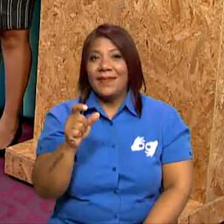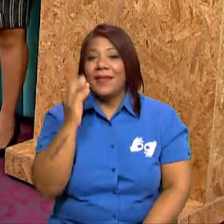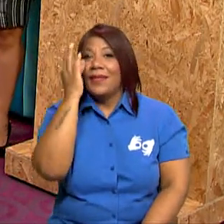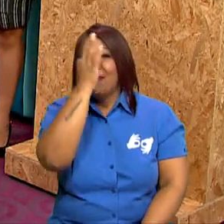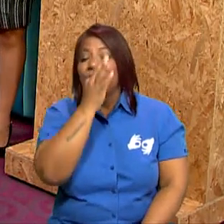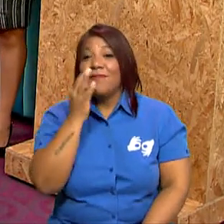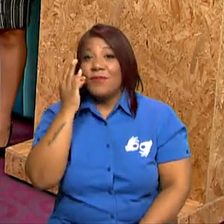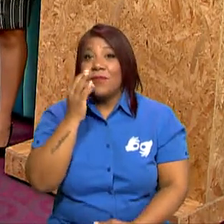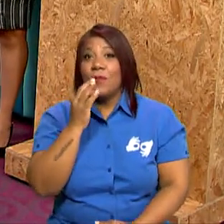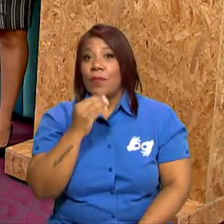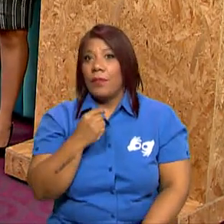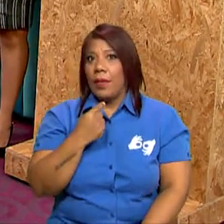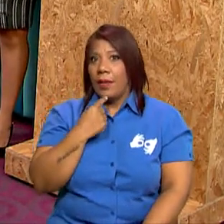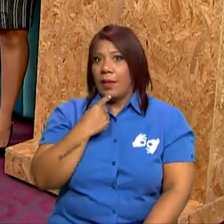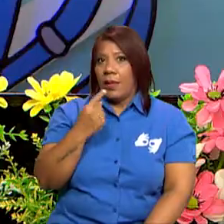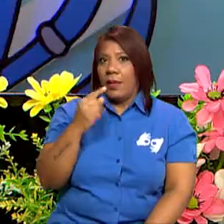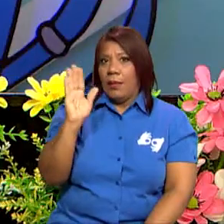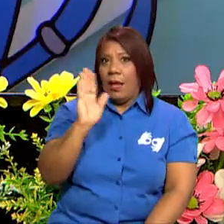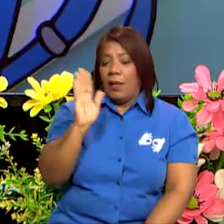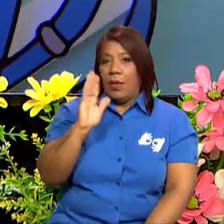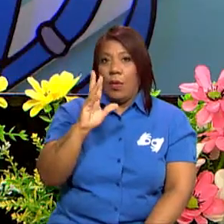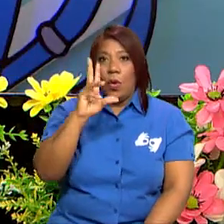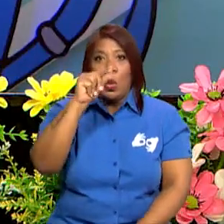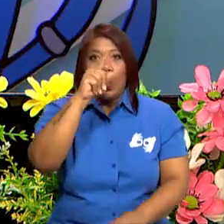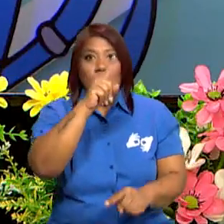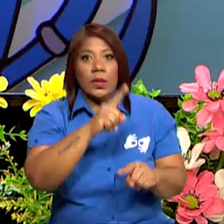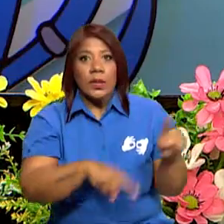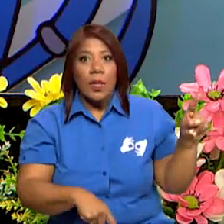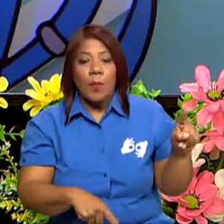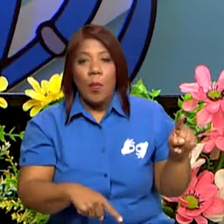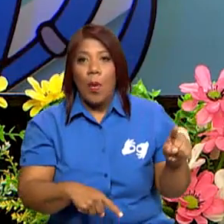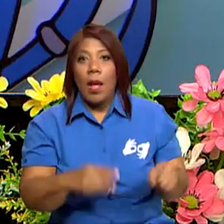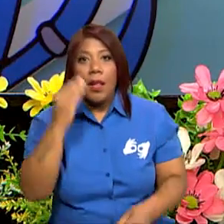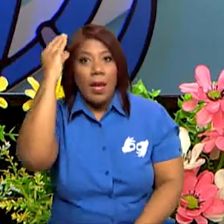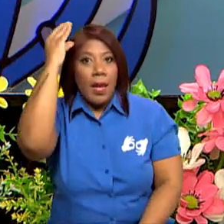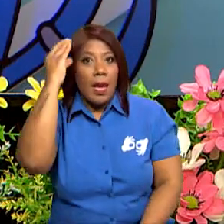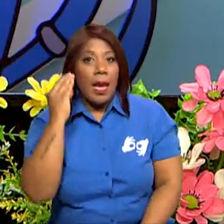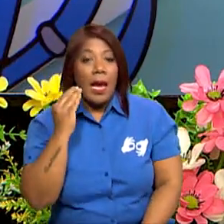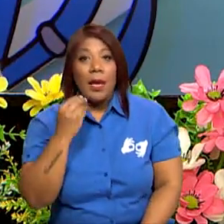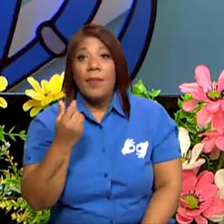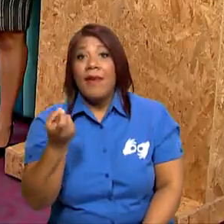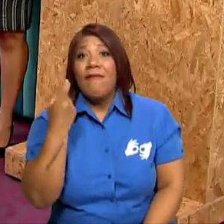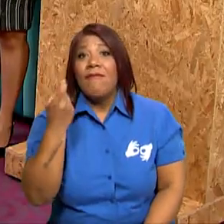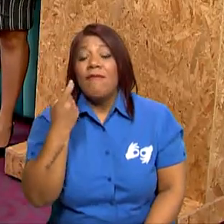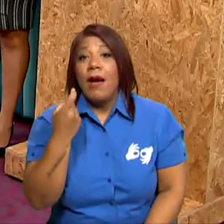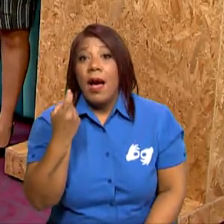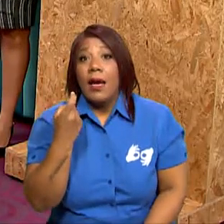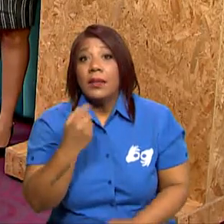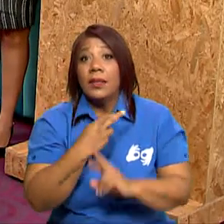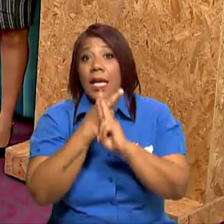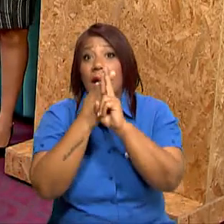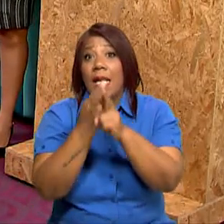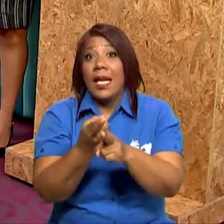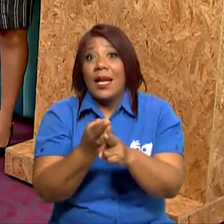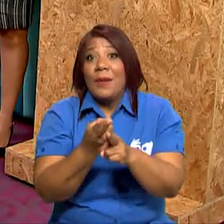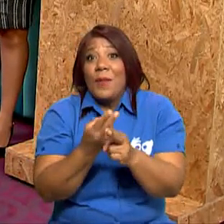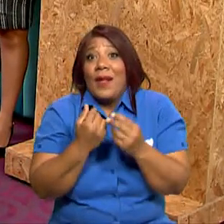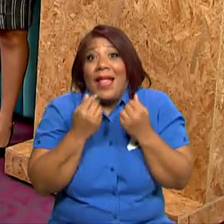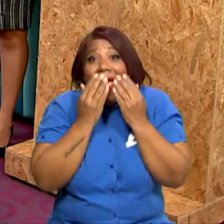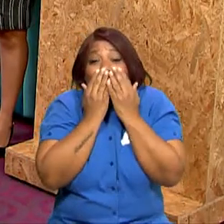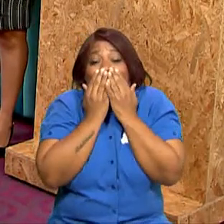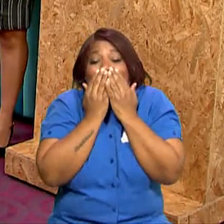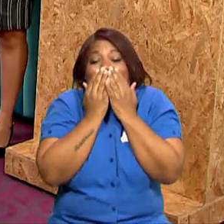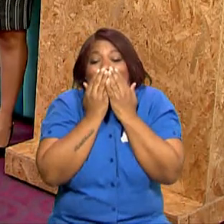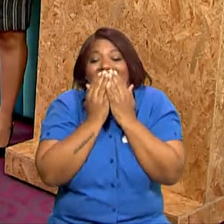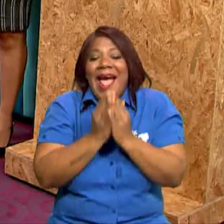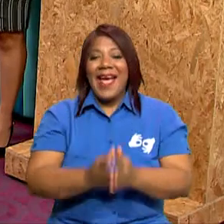todo. ¡Ya me voy! No, te puedes escapar porque hay que resolver. ¿Qué? Y aquí lo tenemos. ¡Listo! ¡Vamos, observa,